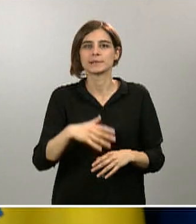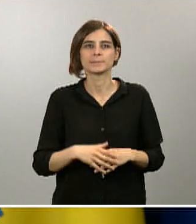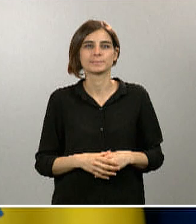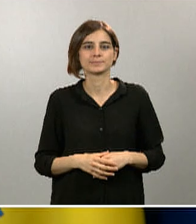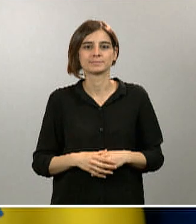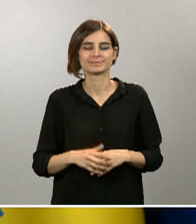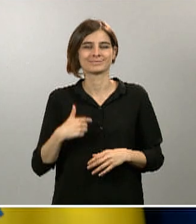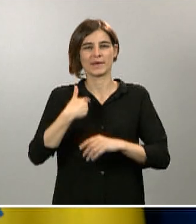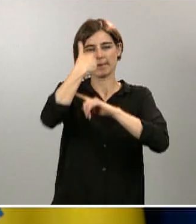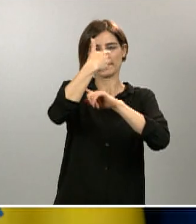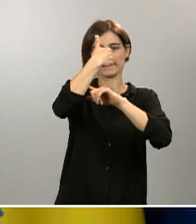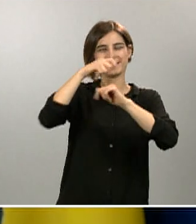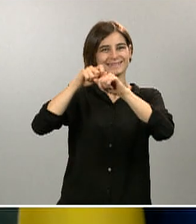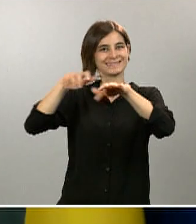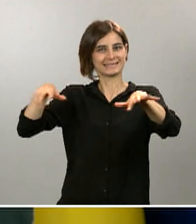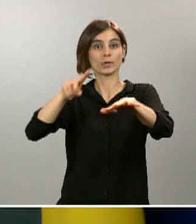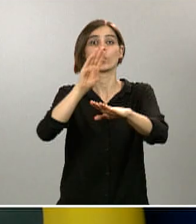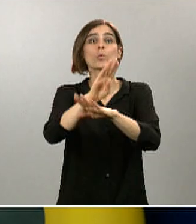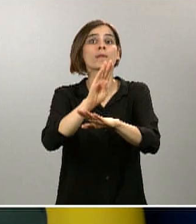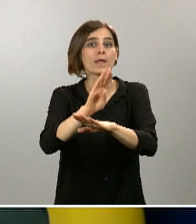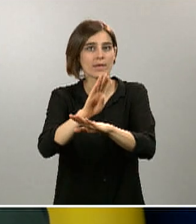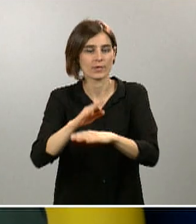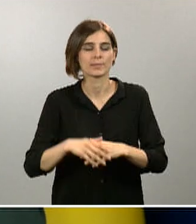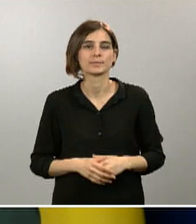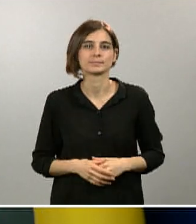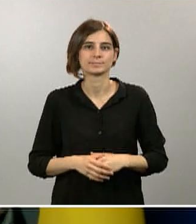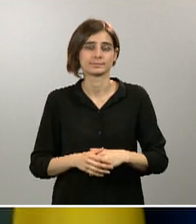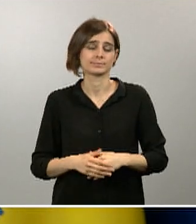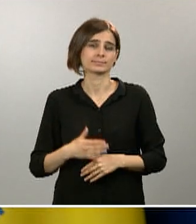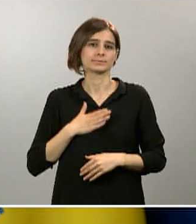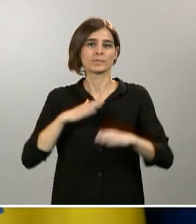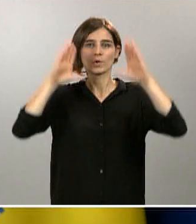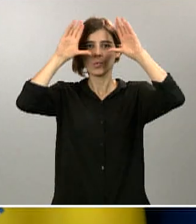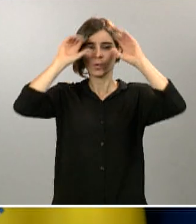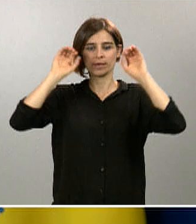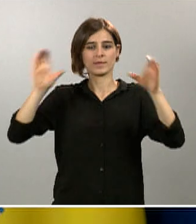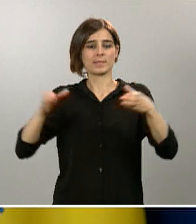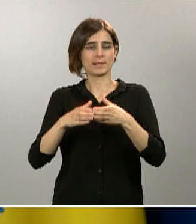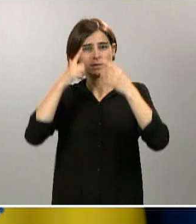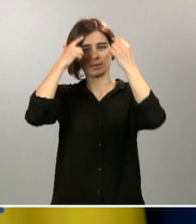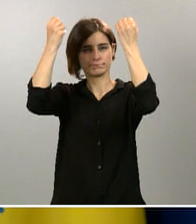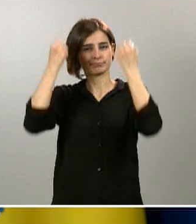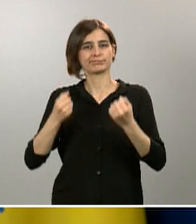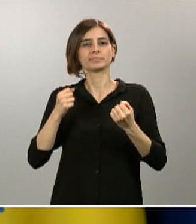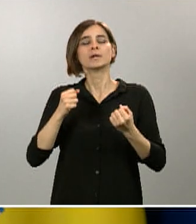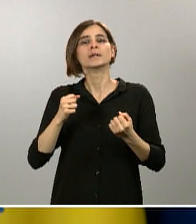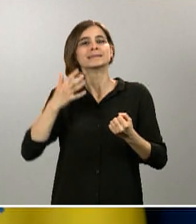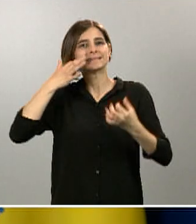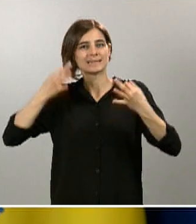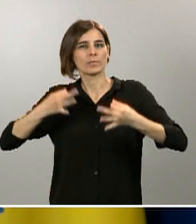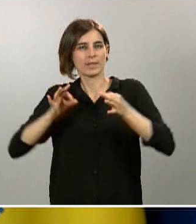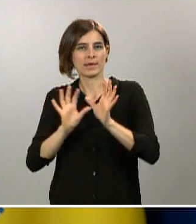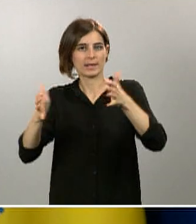¿no? Entonces, efectivamente, también nuestros técnicos, nuestros ciberagentes de la Guardia Civil, pues constantemente también